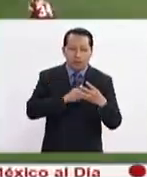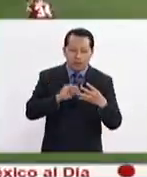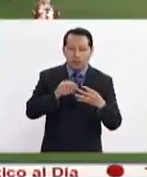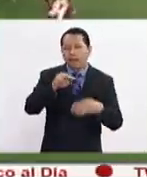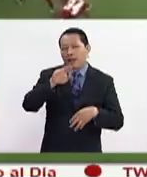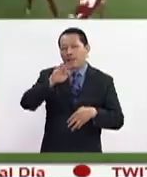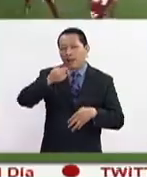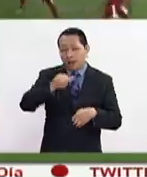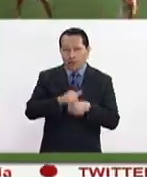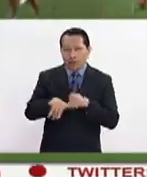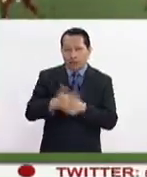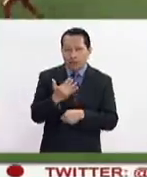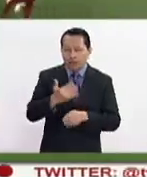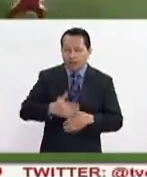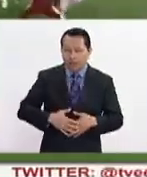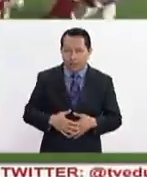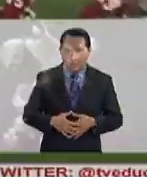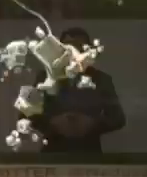la NFL.